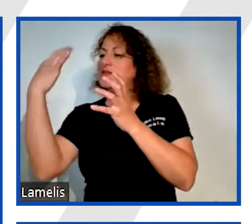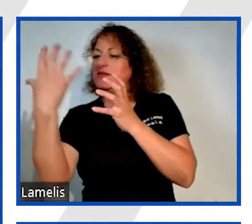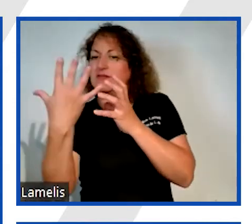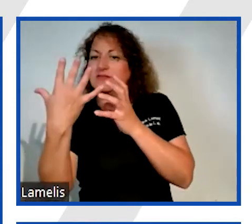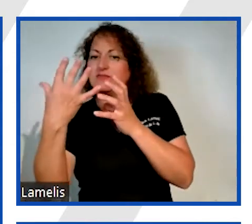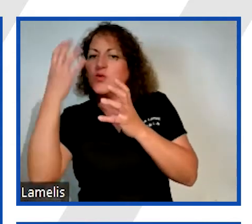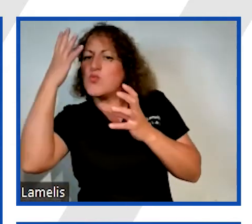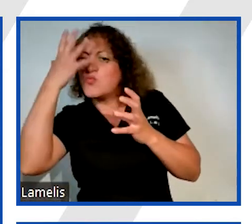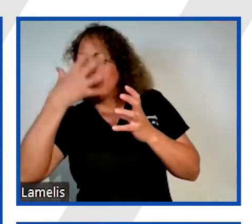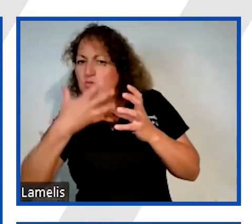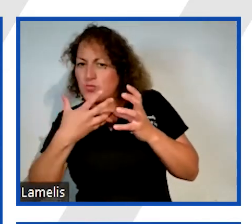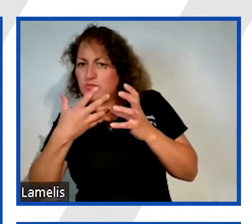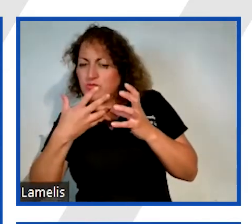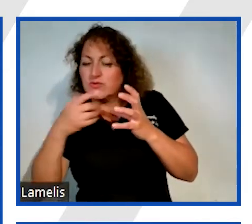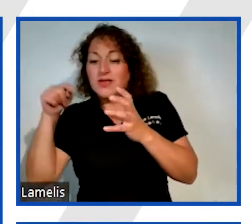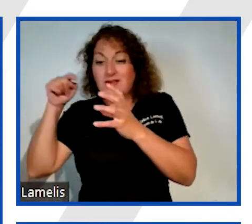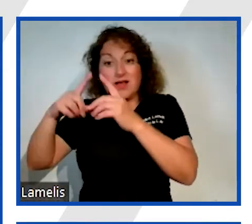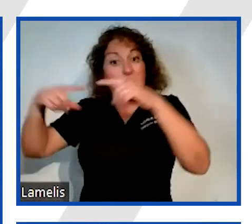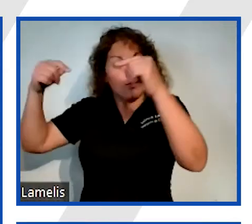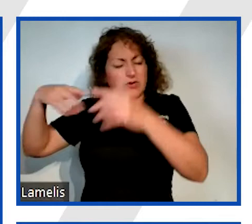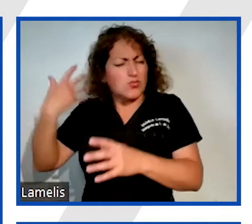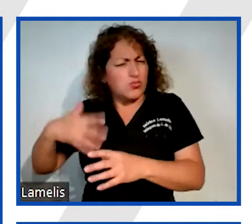importante por las mareas porque si no hubiera luna